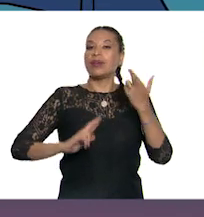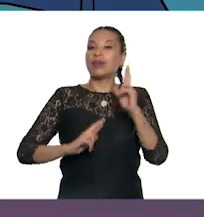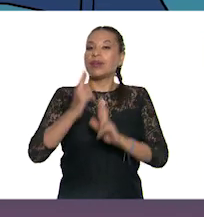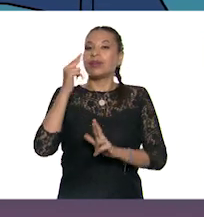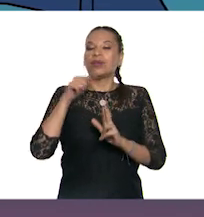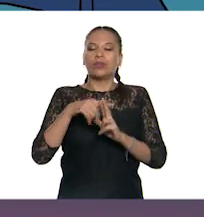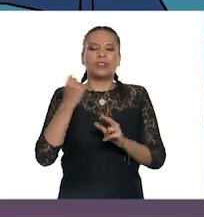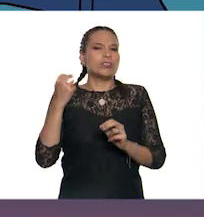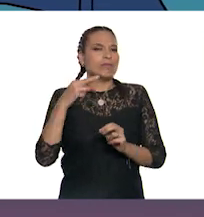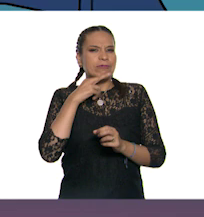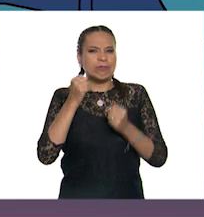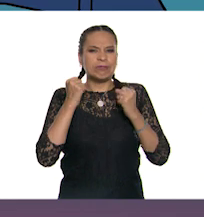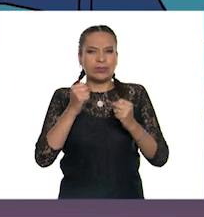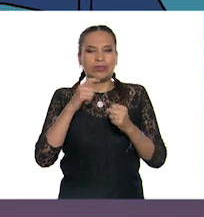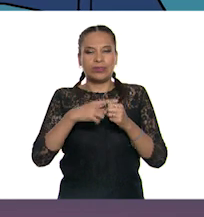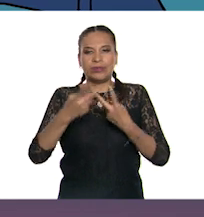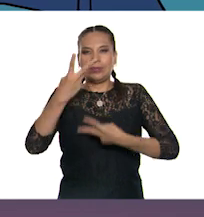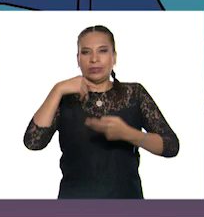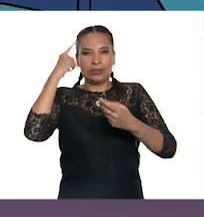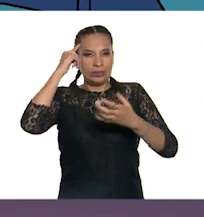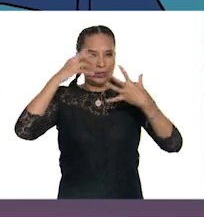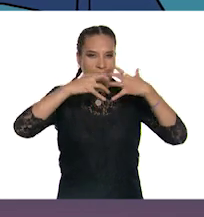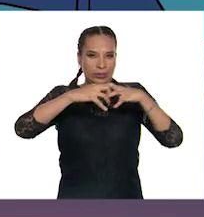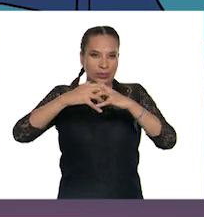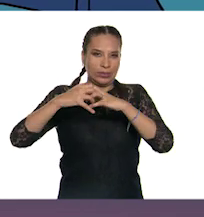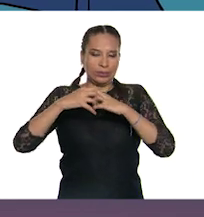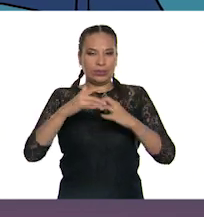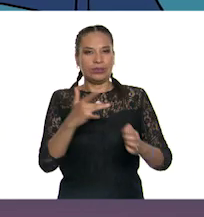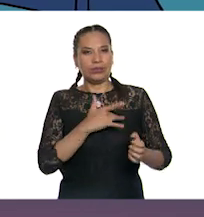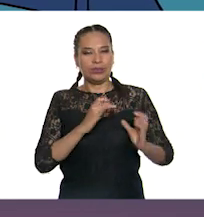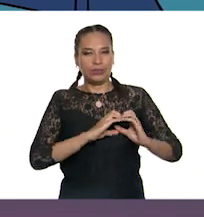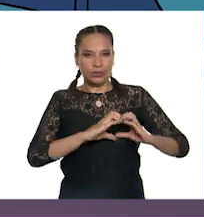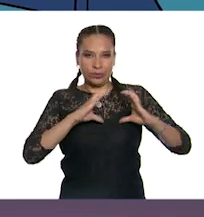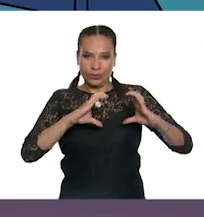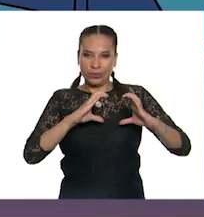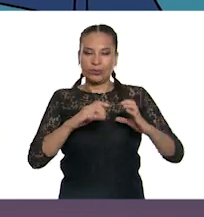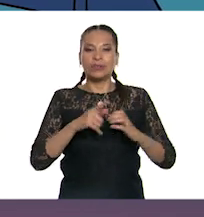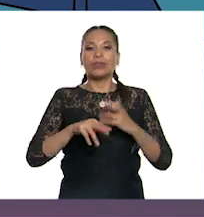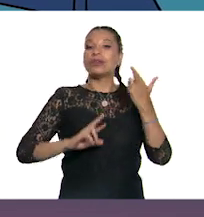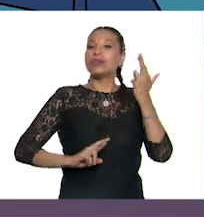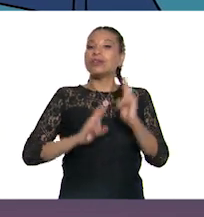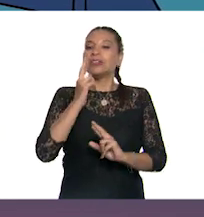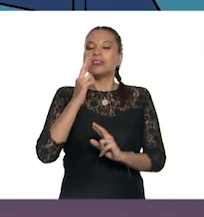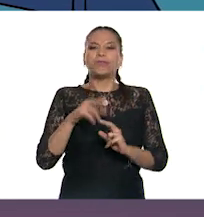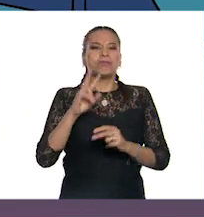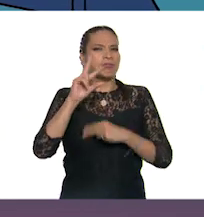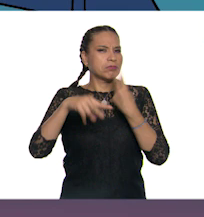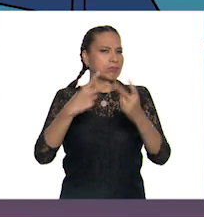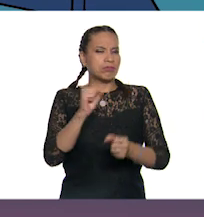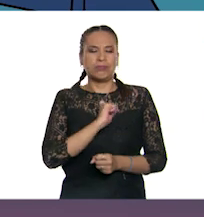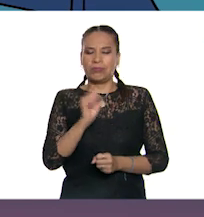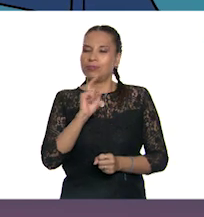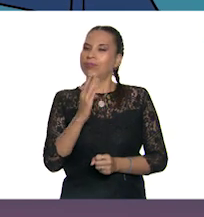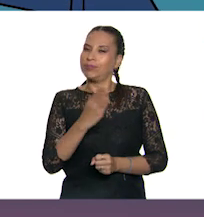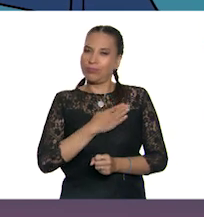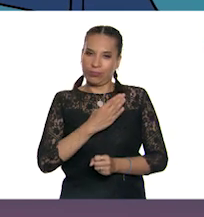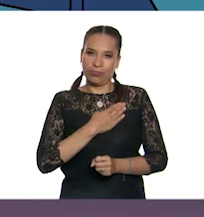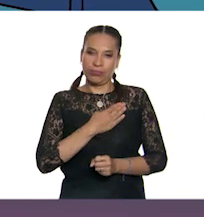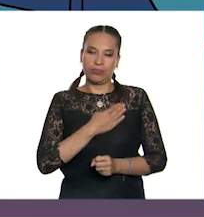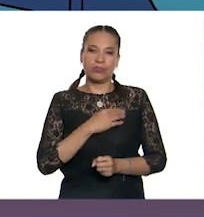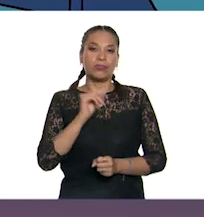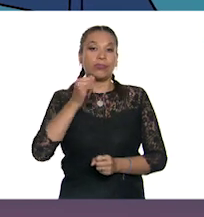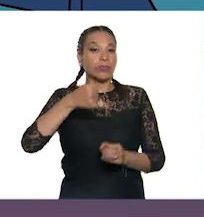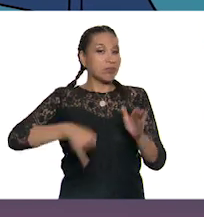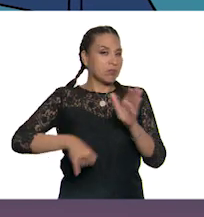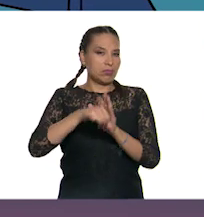es una vorágine. Se nutre de cerebros y de bravos corazones. A la revolución no van los malos, sino los buenos. No van